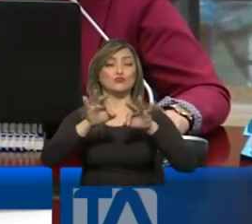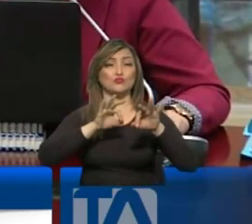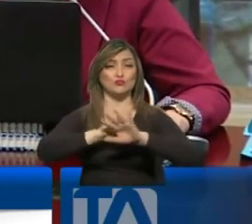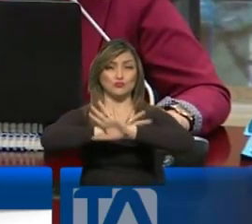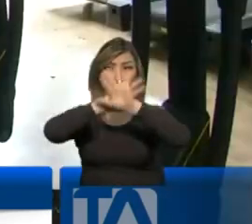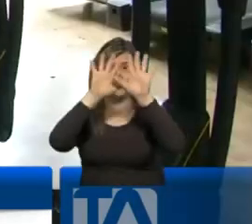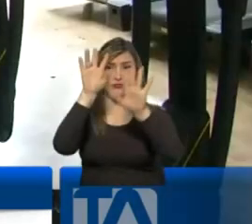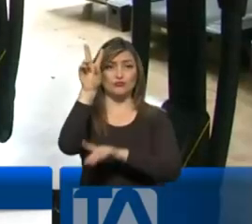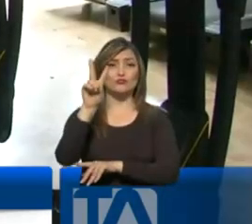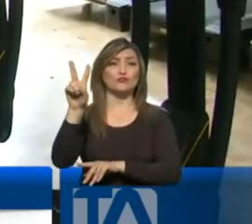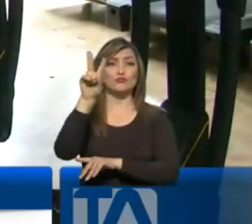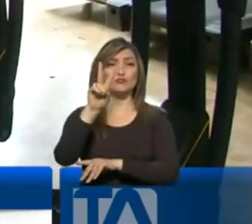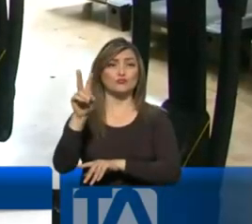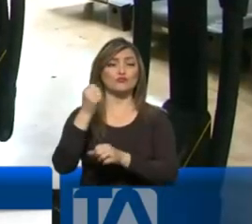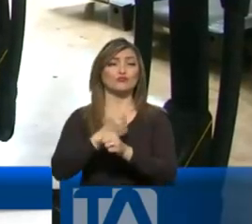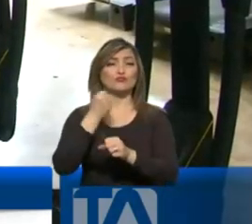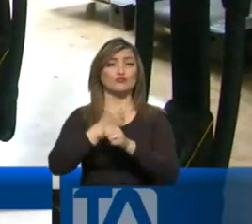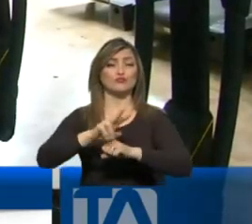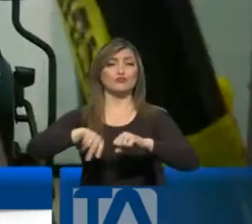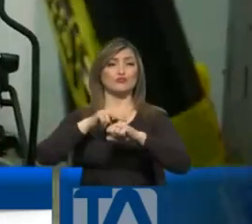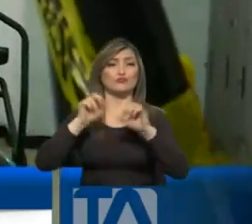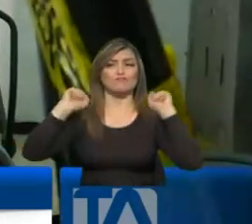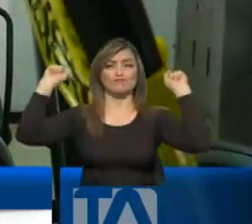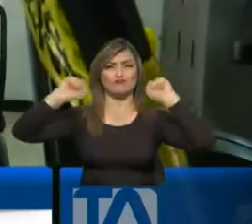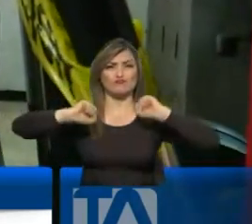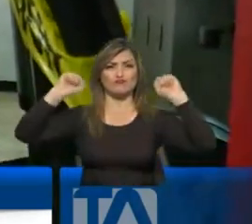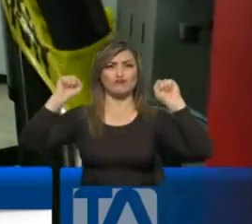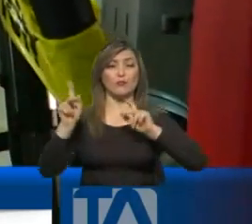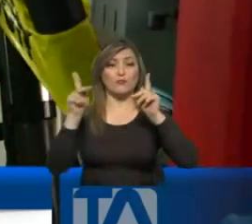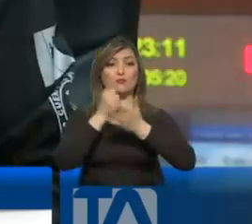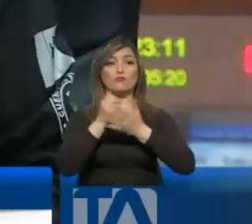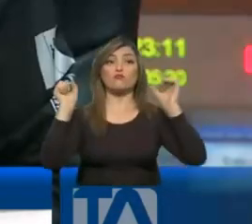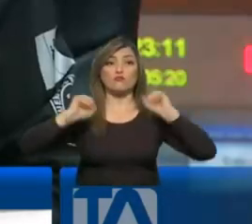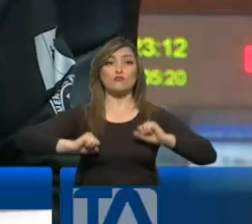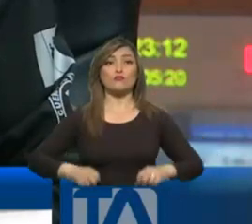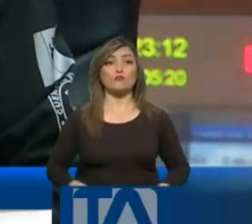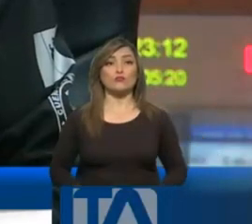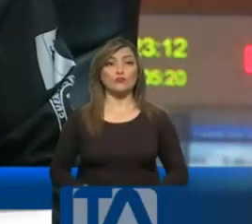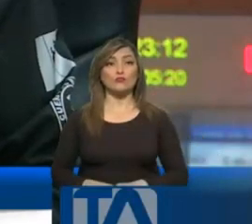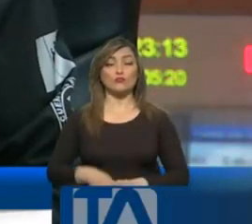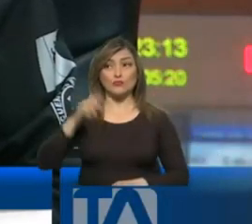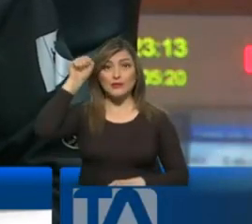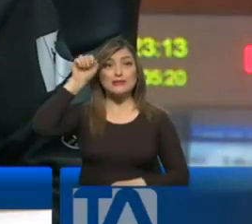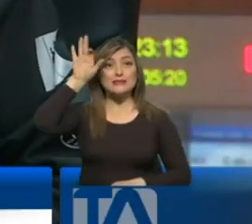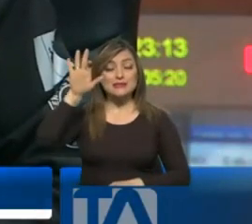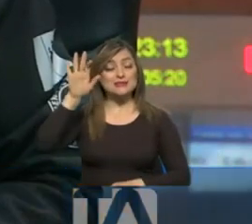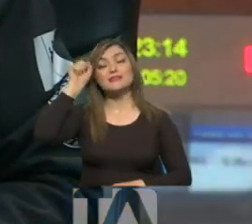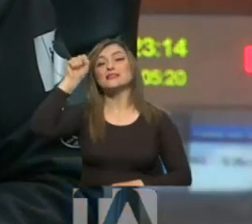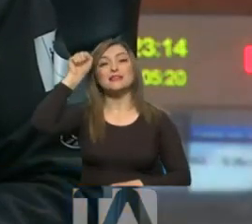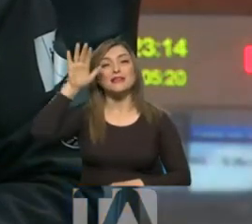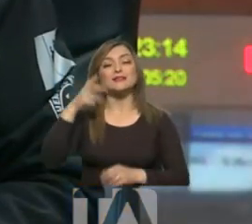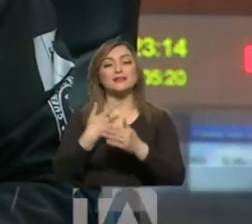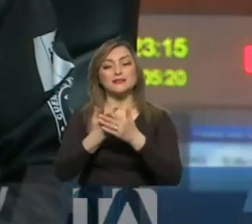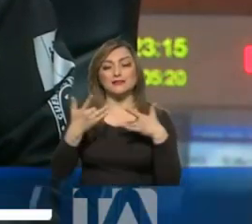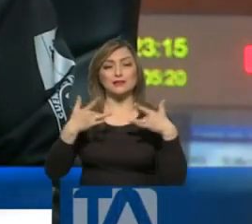viernes podrán operar normalmente los gimnasios que estaban dentro del plan piloto. Los cines, los teatros,